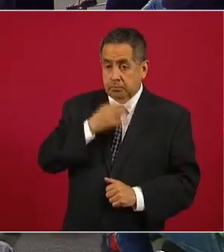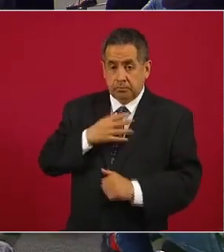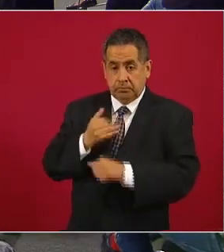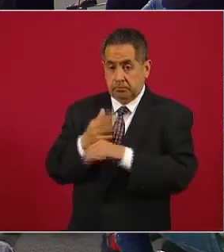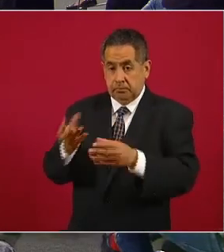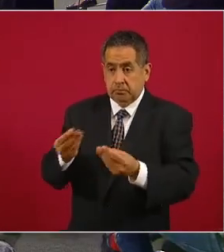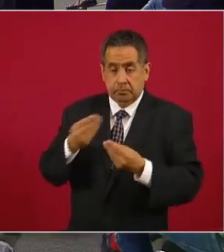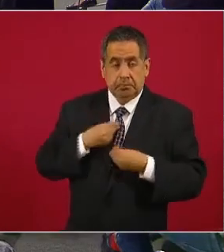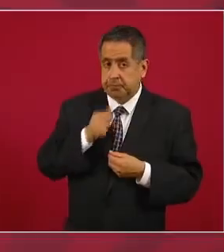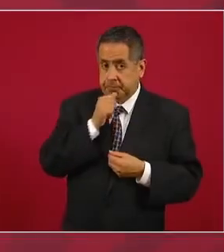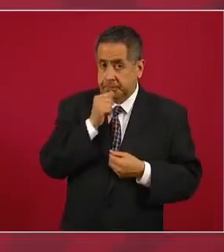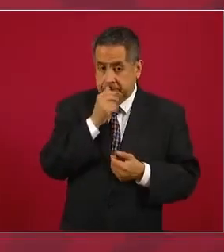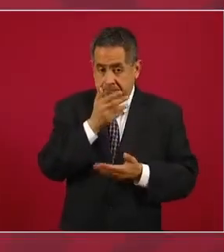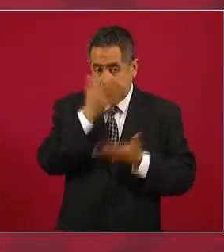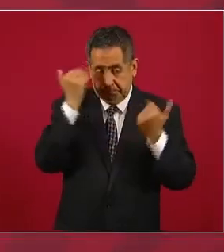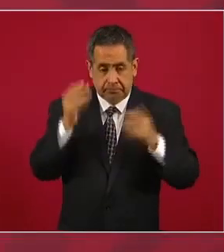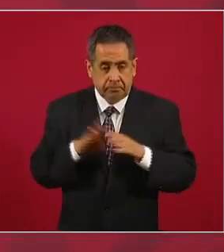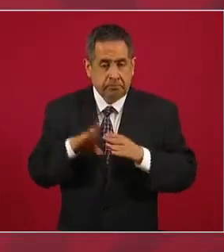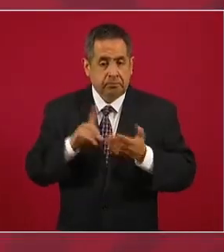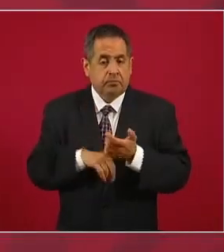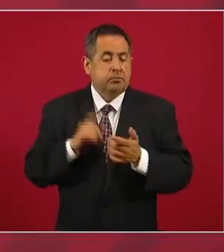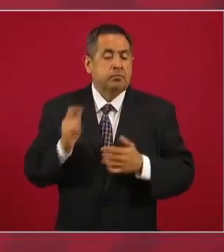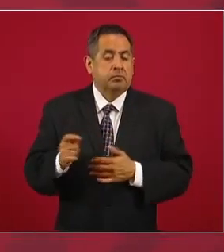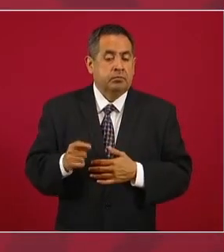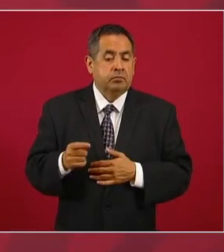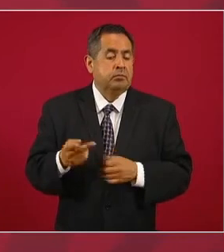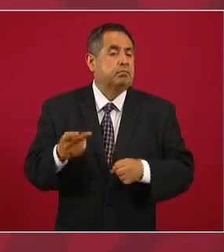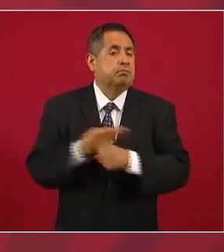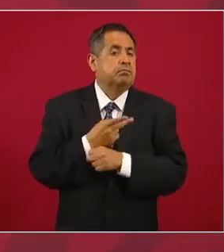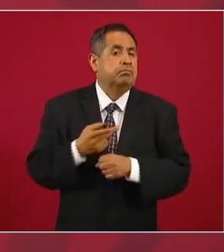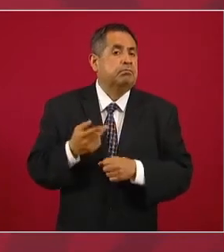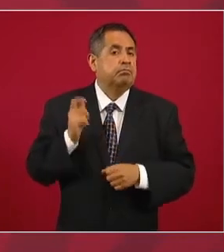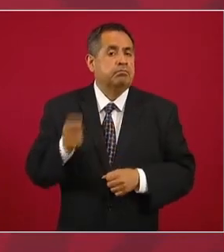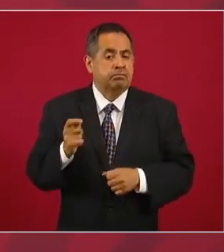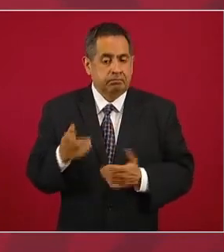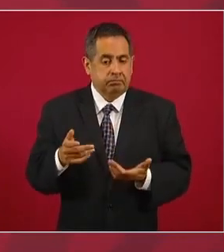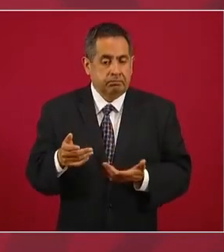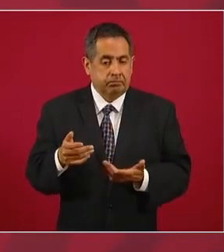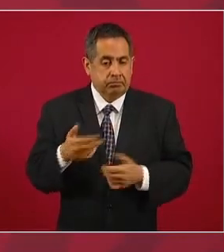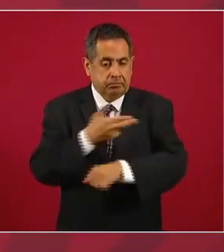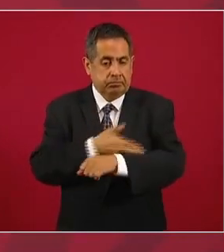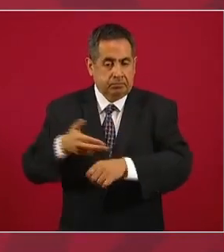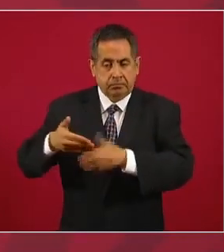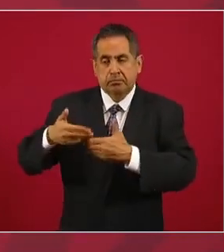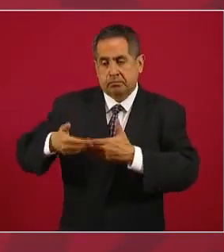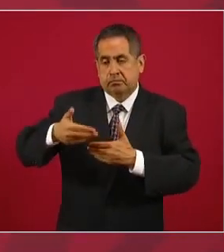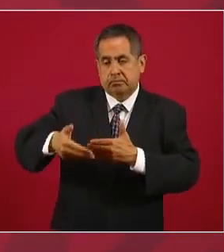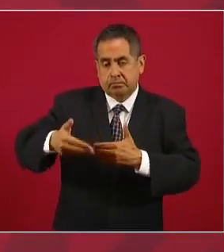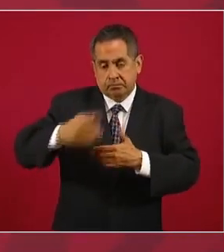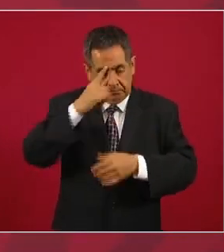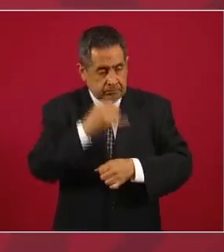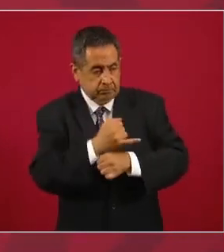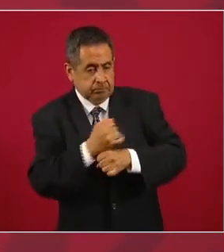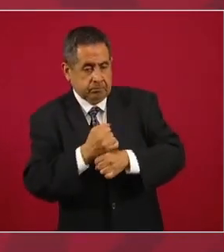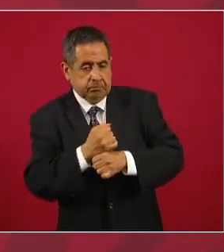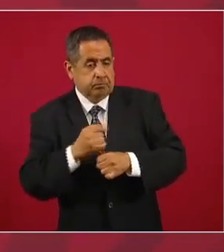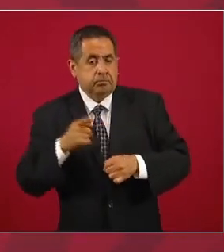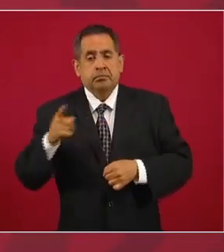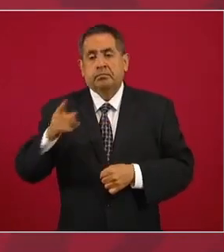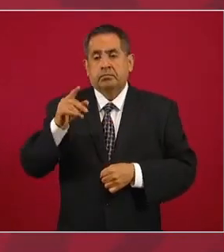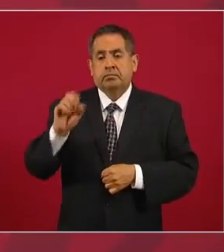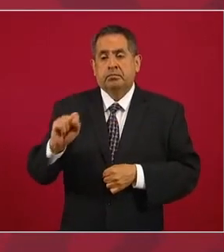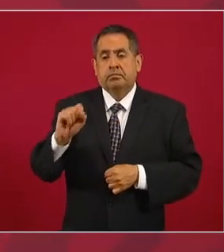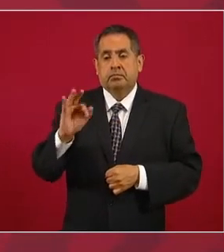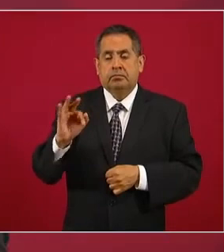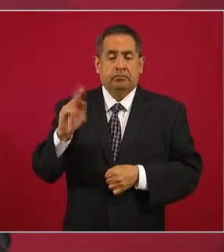información acerca del estado en que está la investigación que hace la